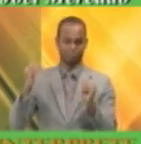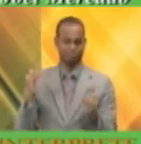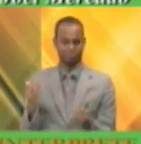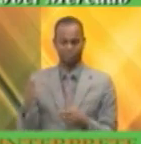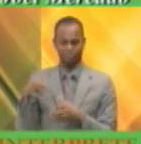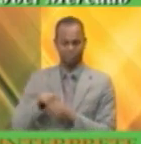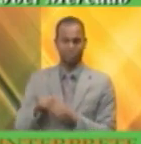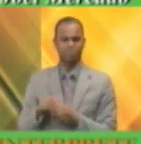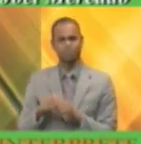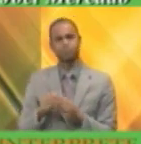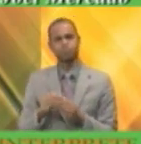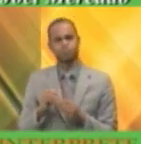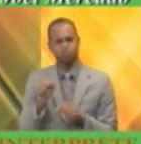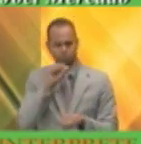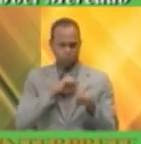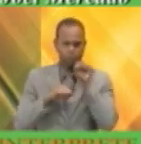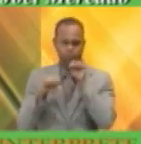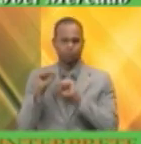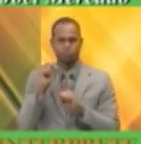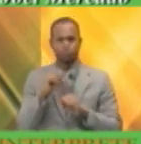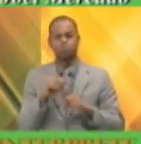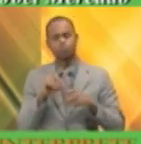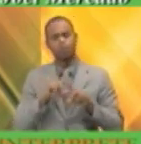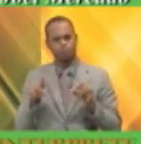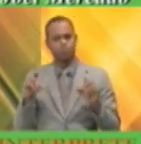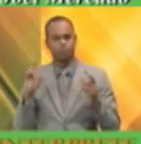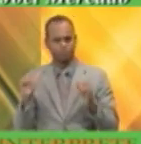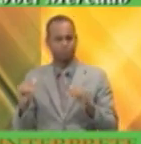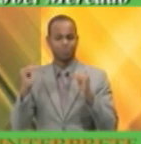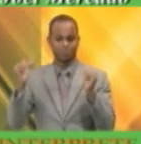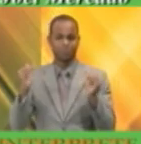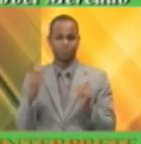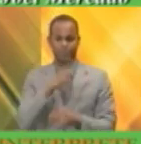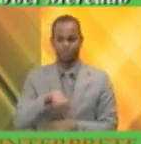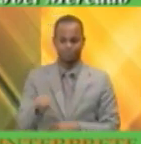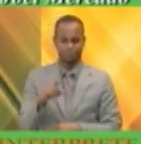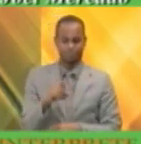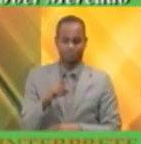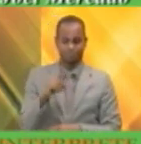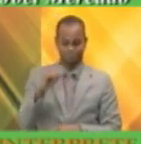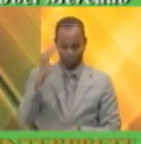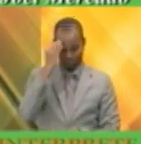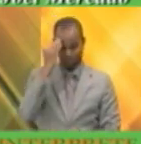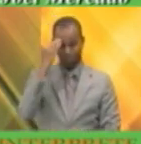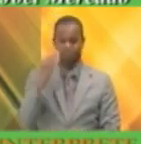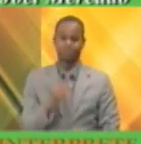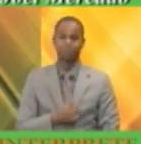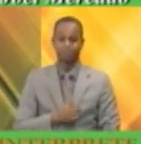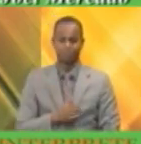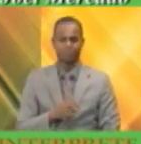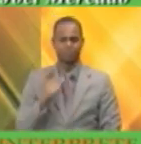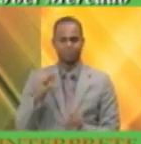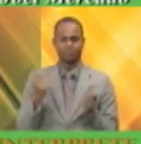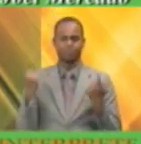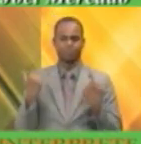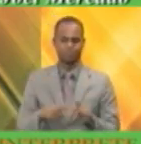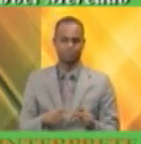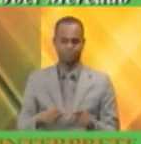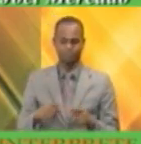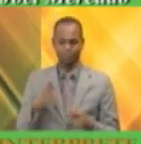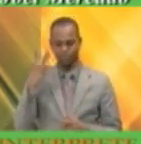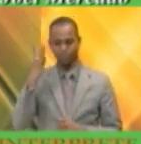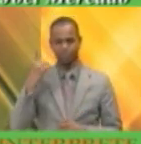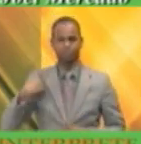con precariedades, pero tienen nivel. Con nivel. Y nadie está ajeno a eso. Pero puede pasar cualquier cosa allí, porque